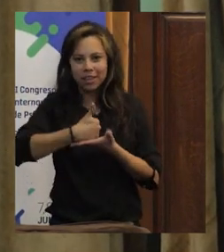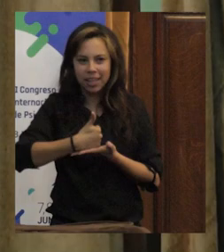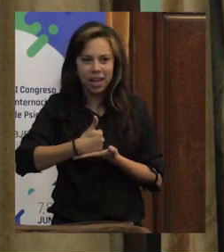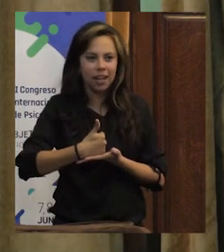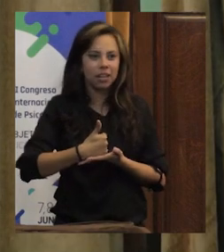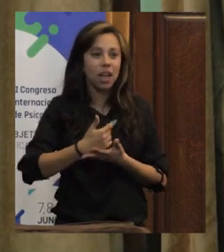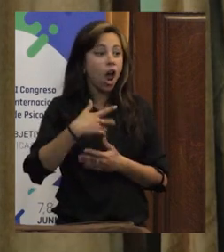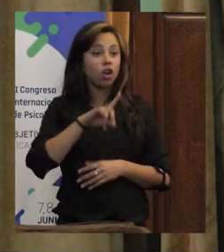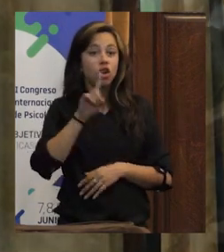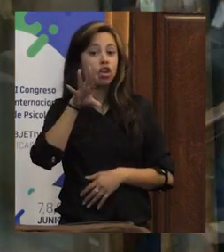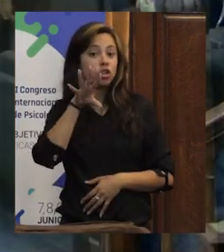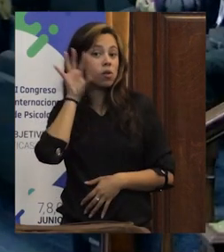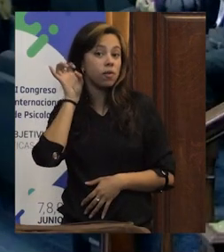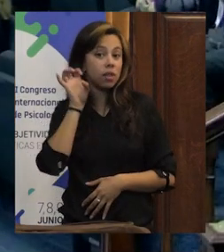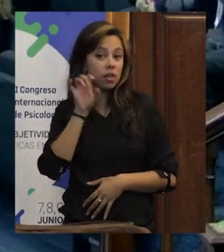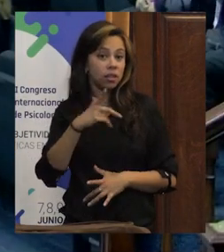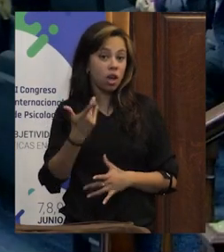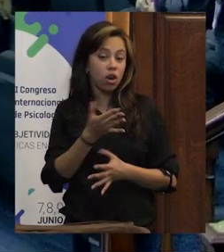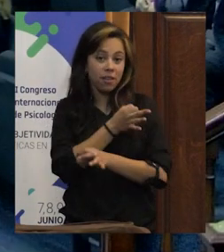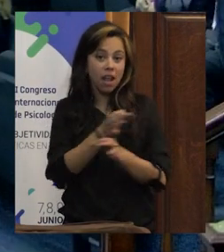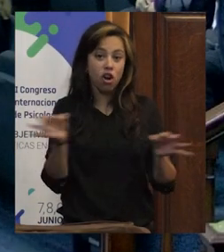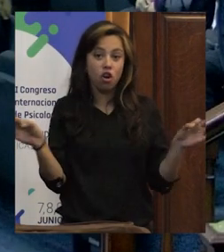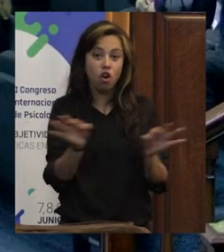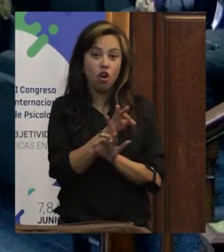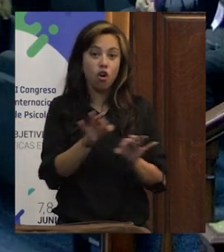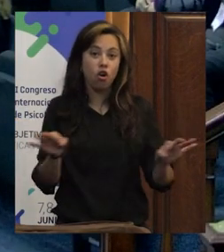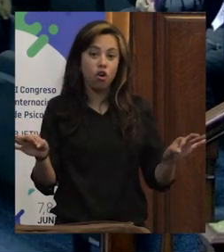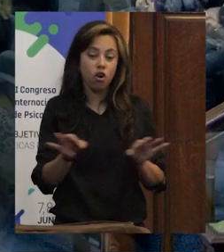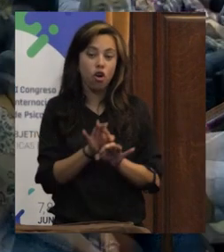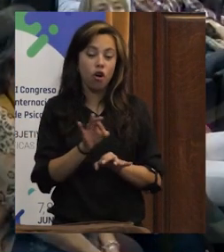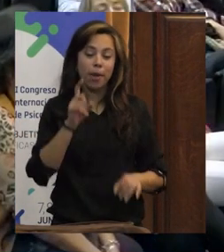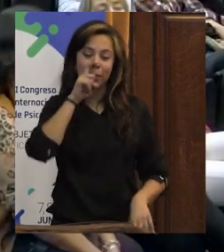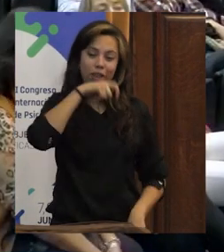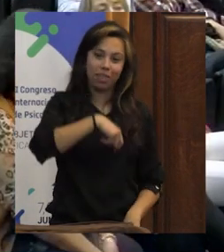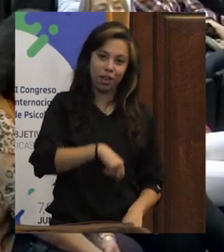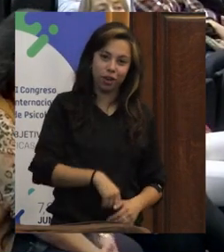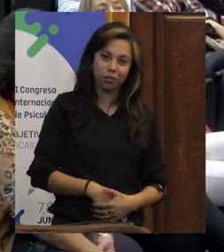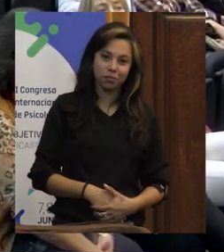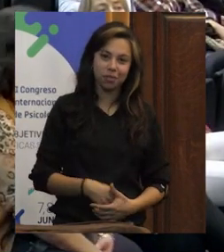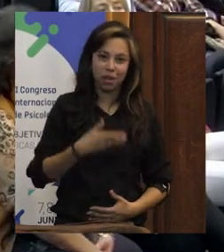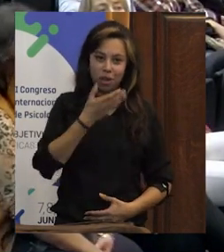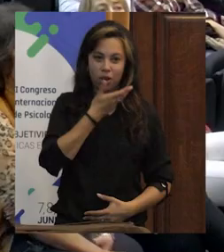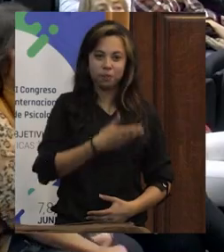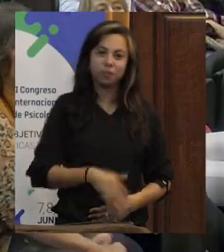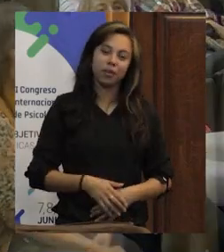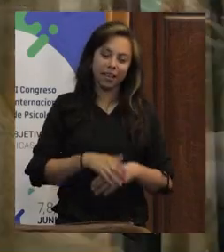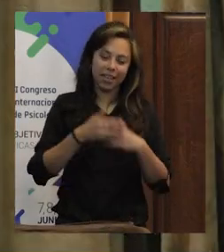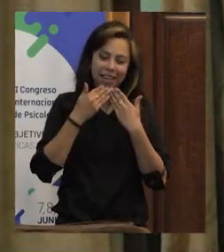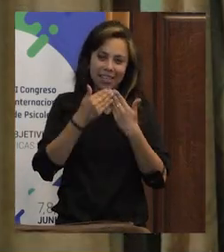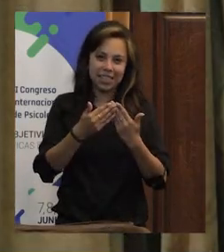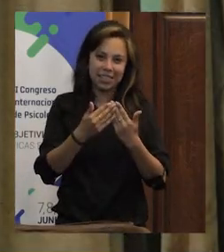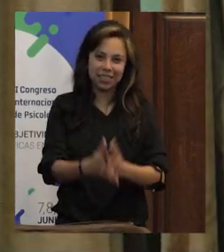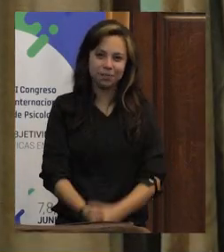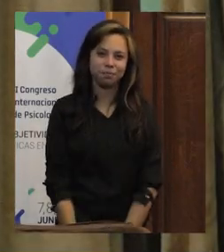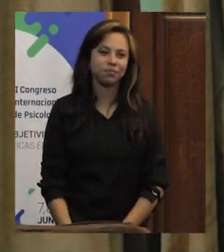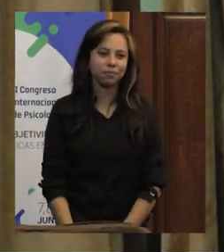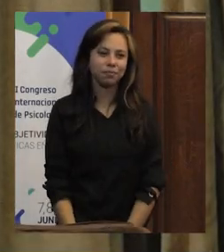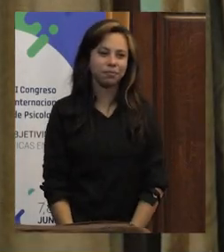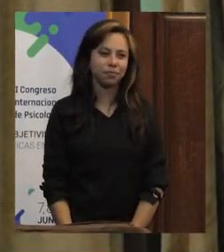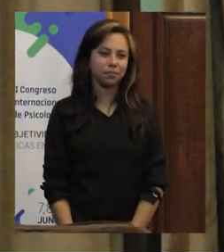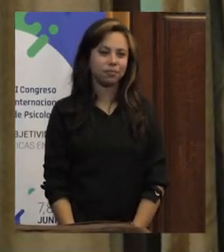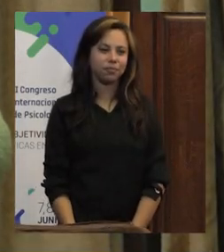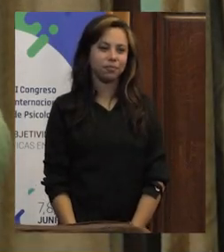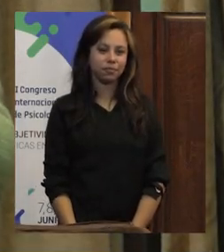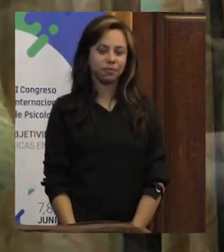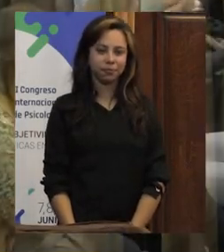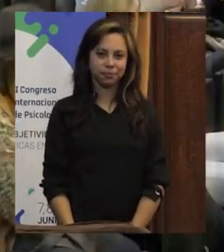el coro de hombres gays de Montevideo, así que la verdad que estaría bueno que nos quedáramos, ¿no? Muchas gracias.